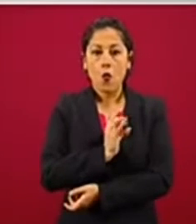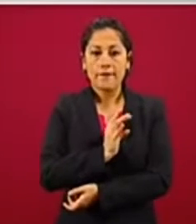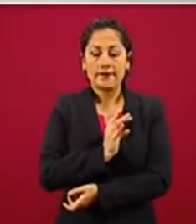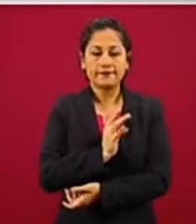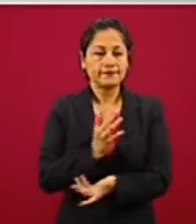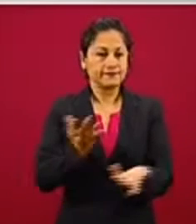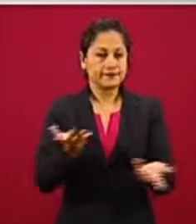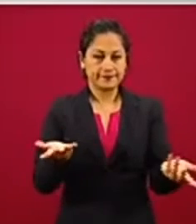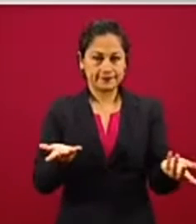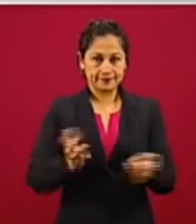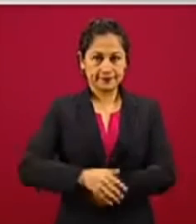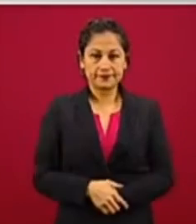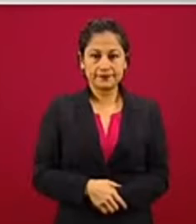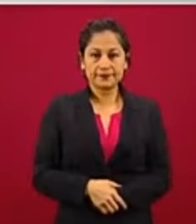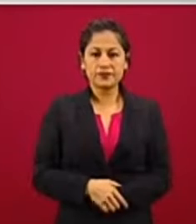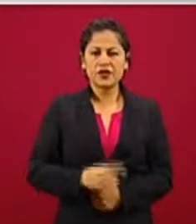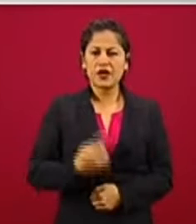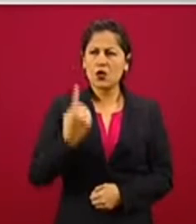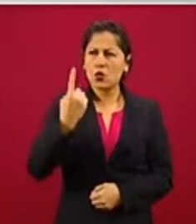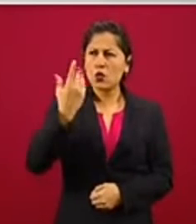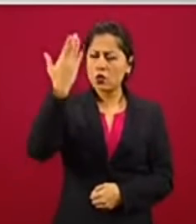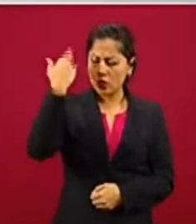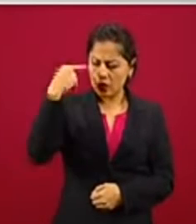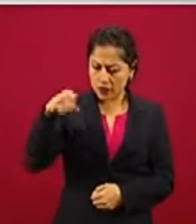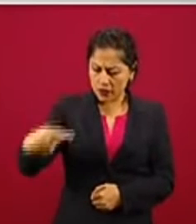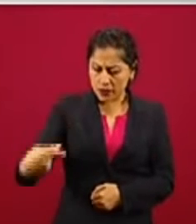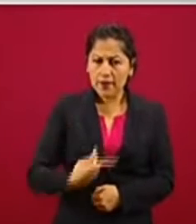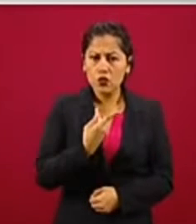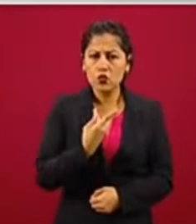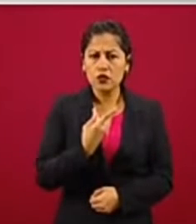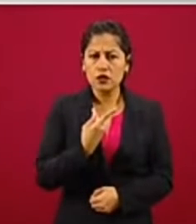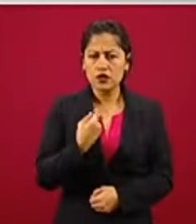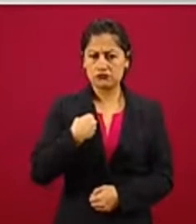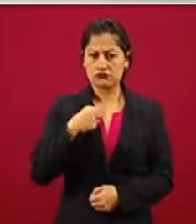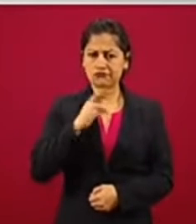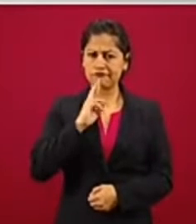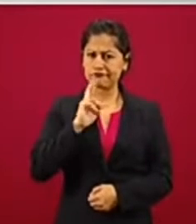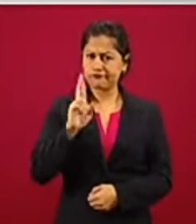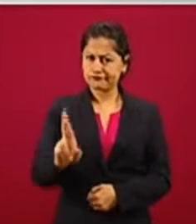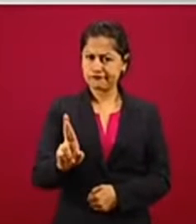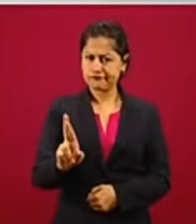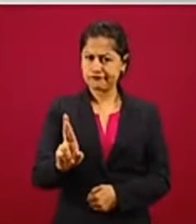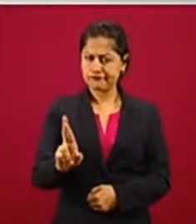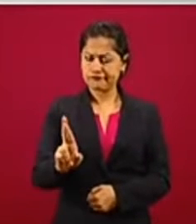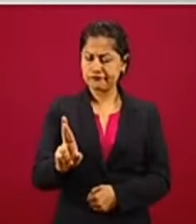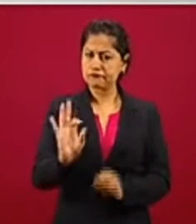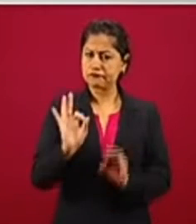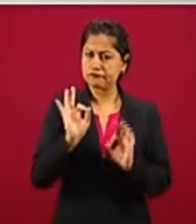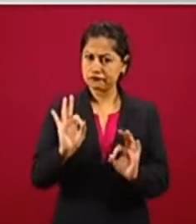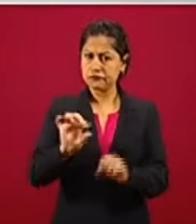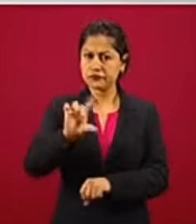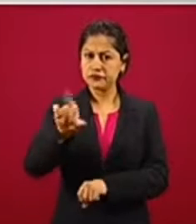el antecedente, y la contesté así, pero no se interpretó de esa manera. Al día siguiente vi la